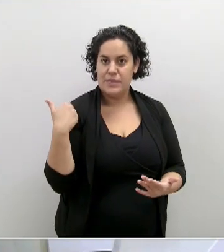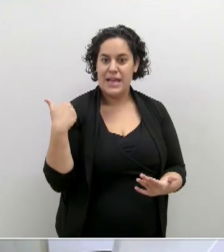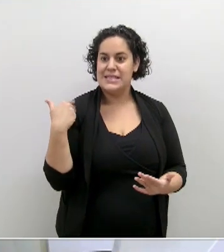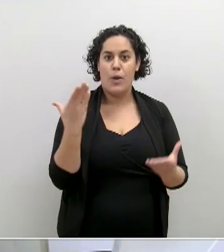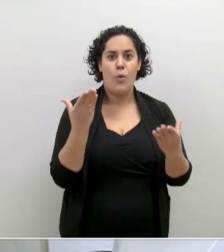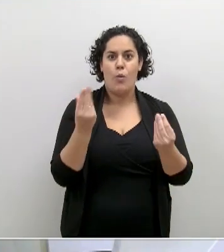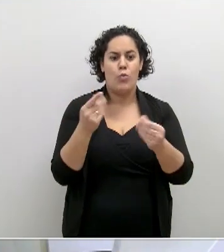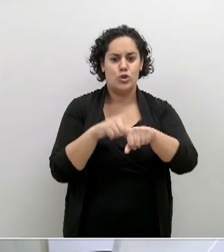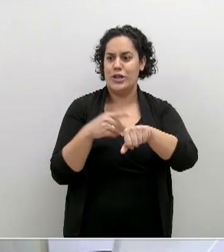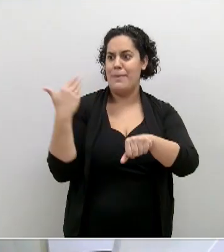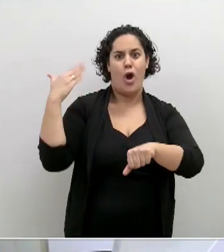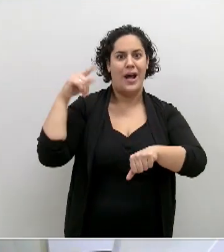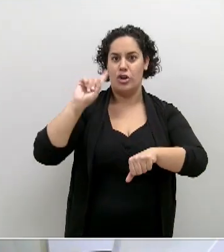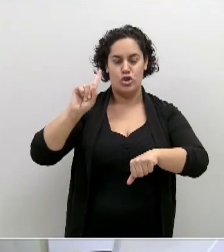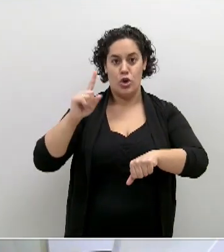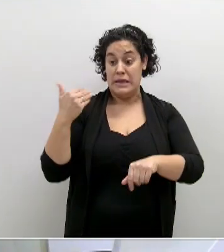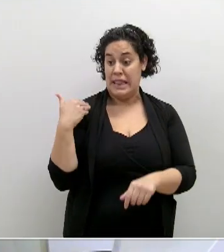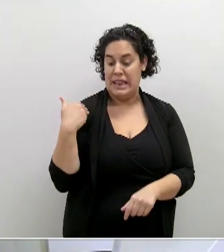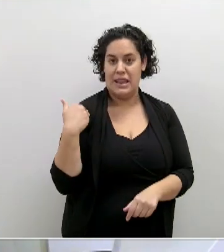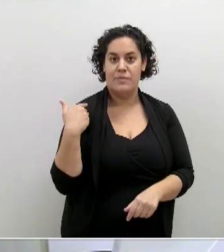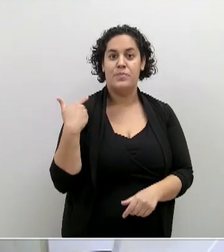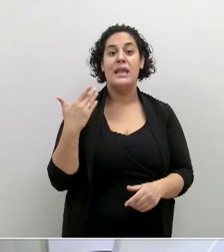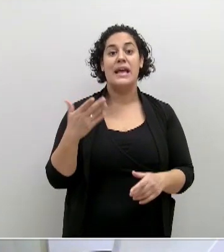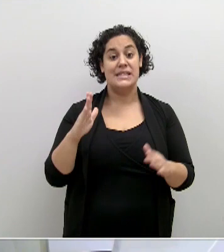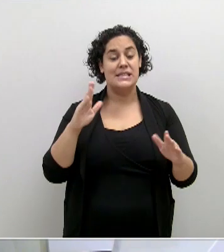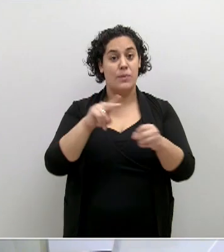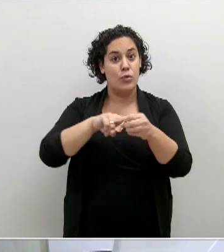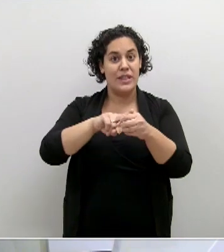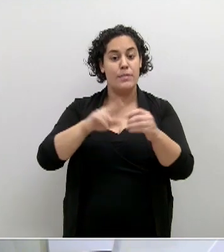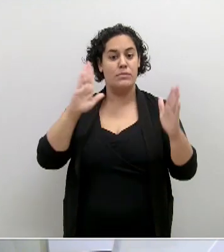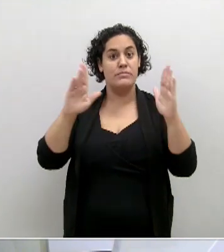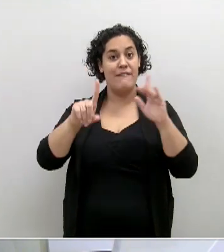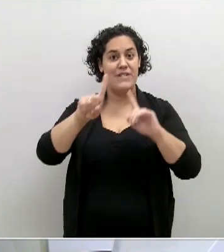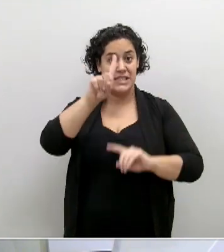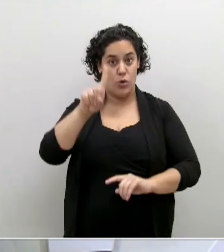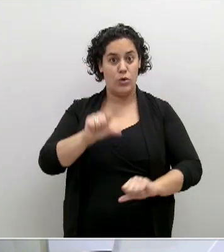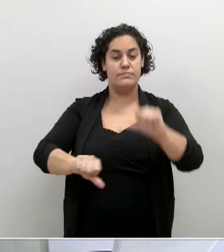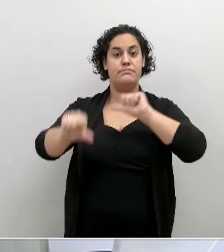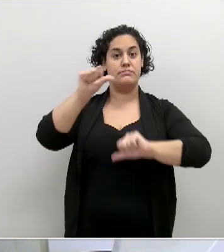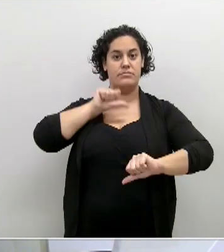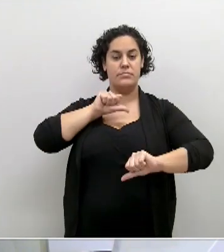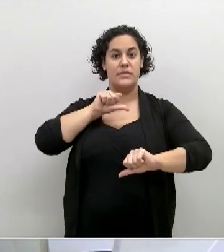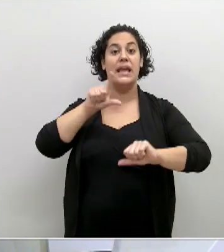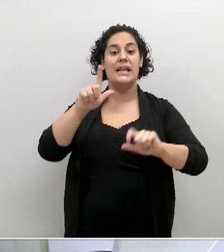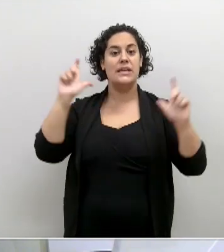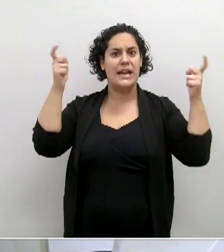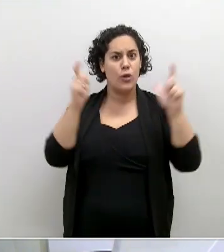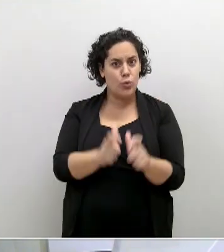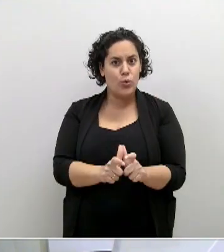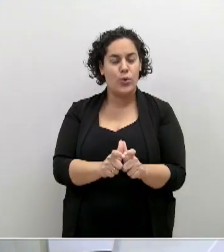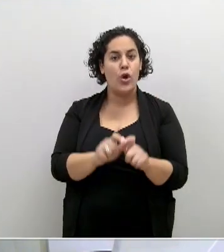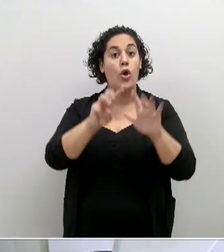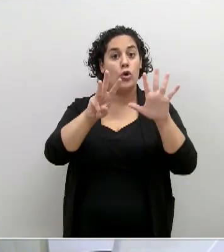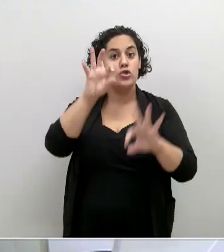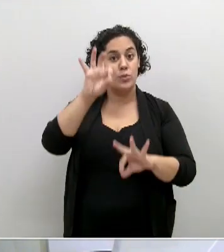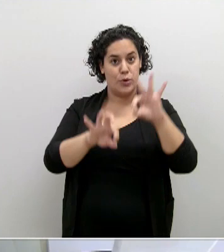pasar mucho tiempo, afortunadamente, se pasaron a fase 1, ha habido una reducción del número de casos de un 8% de una semana a